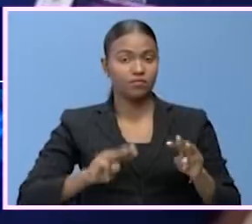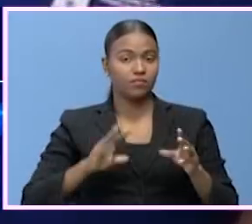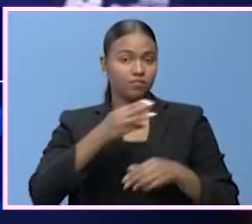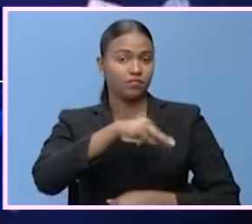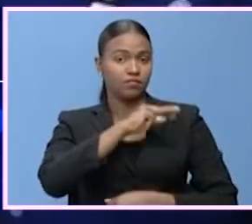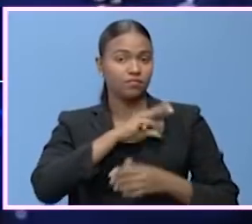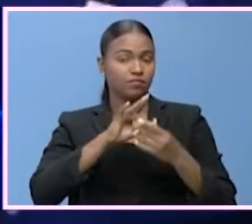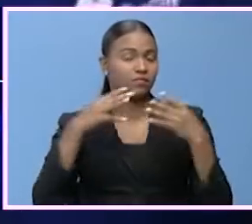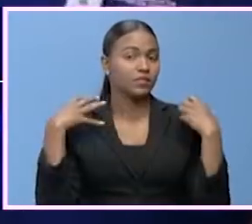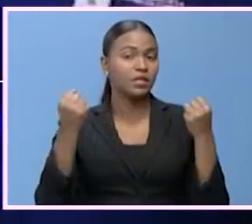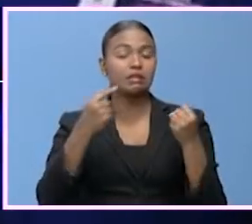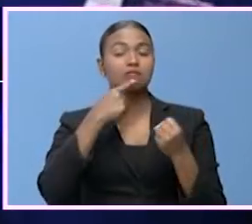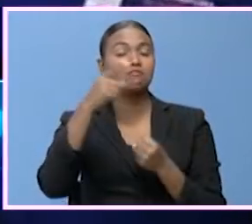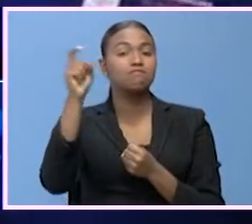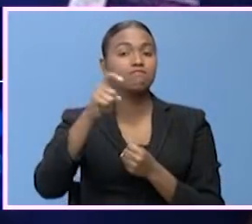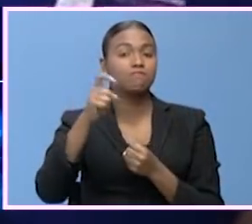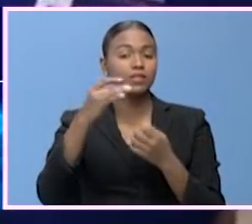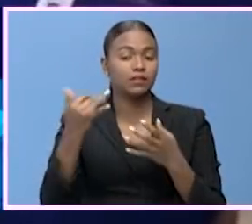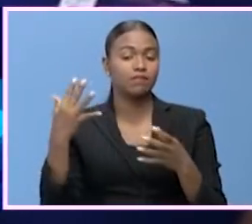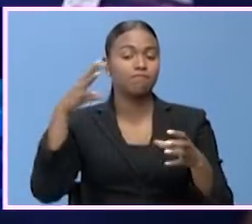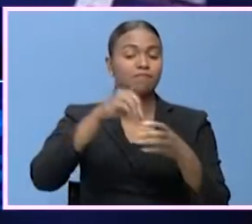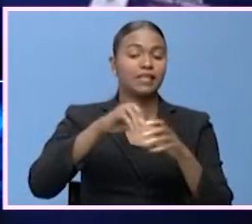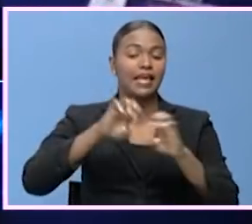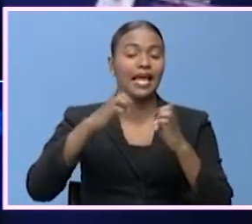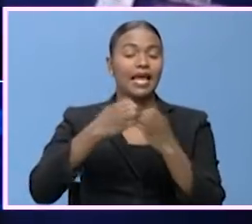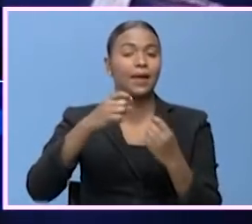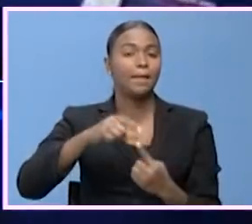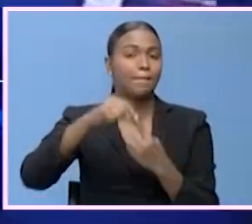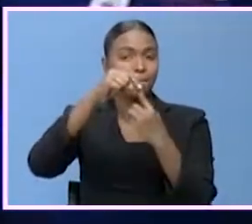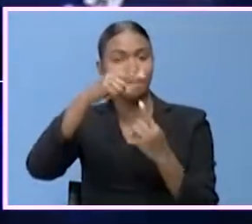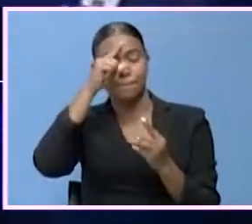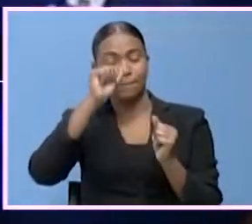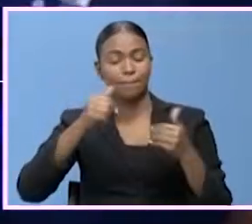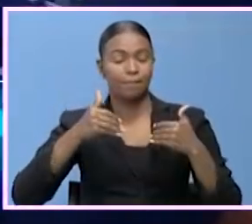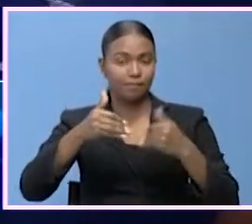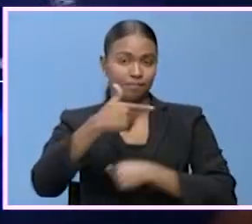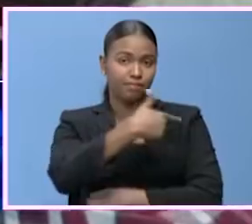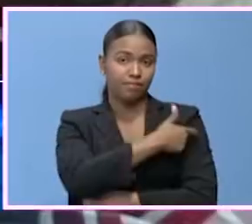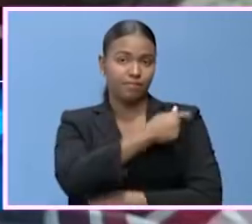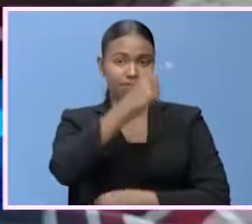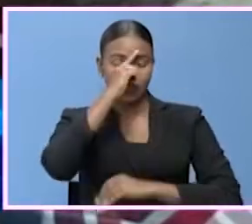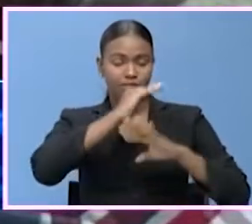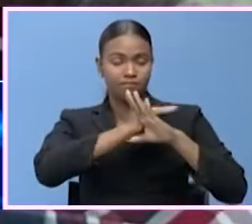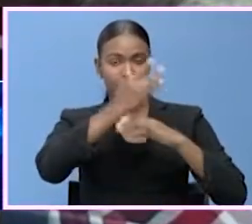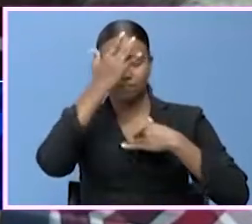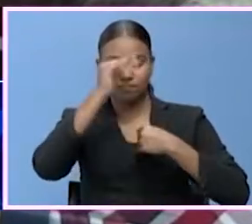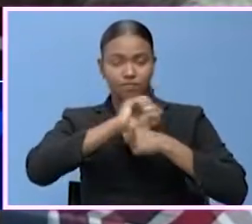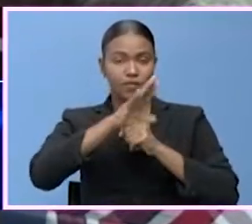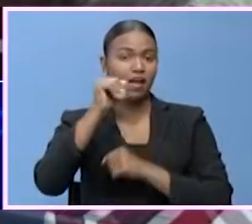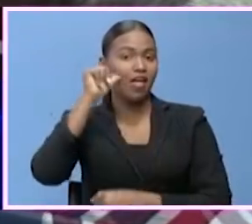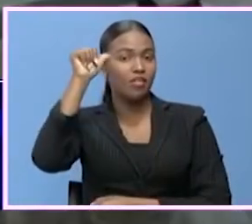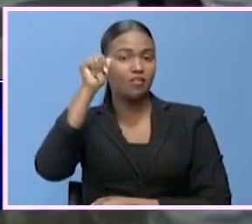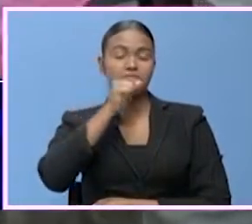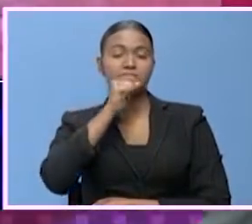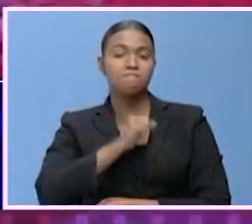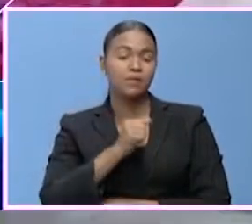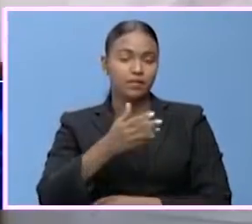Salud manifestó necesidad de conformar equipos especiales para vacunar contra el COVID-19 a los adultos